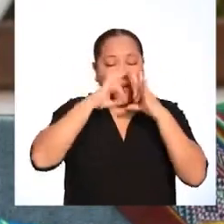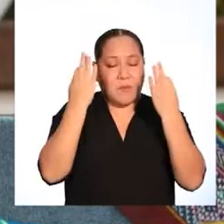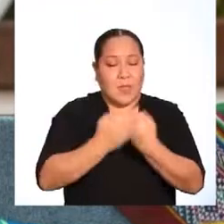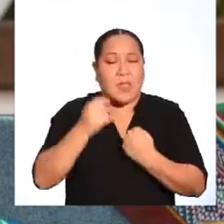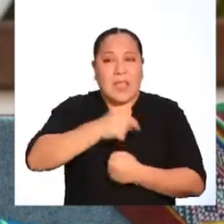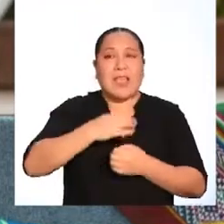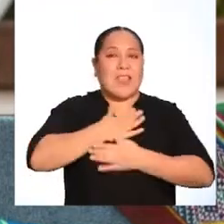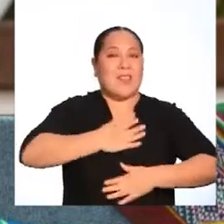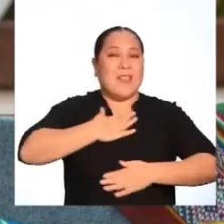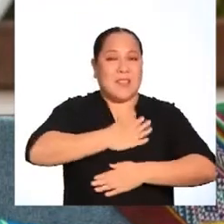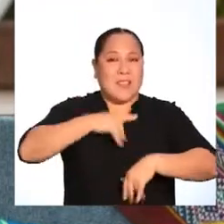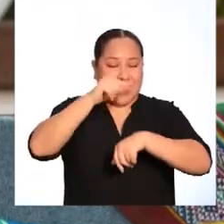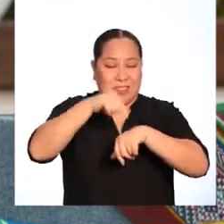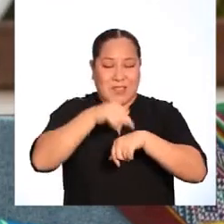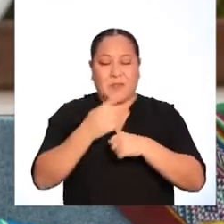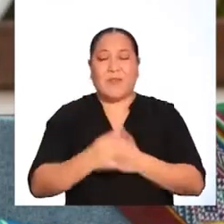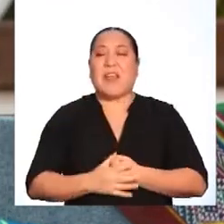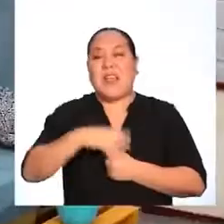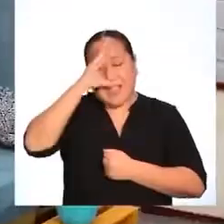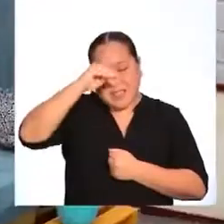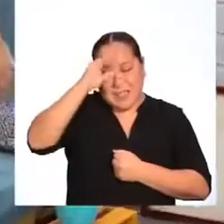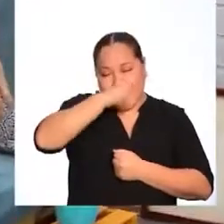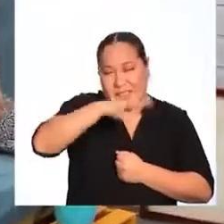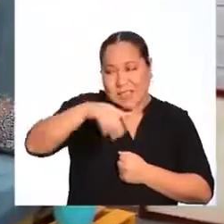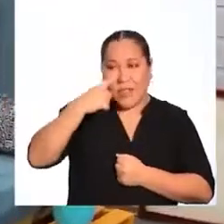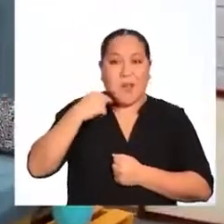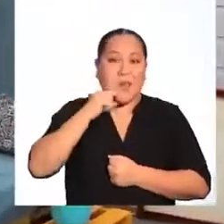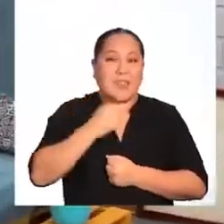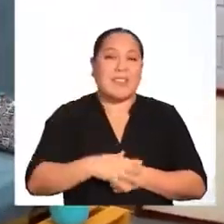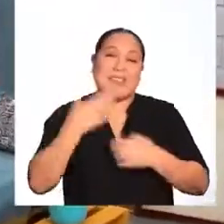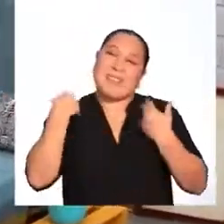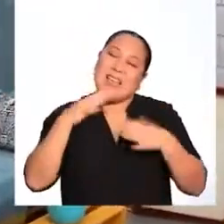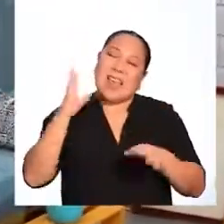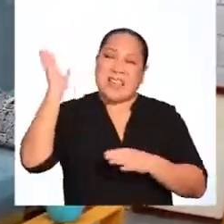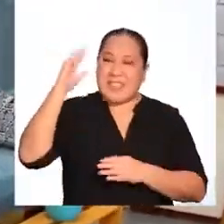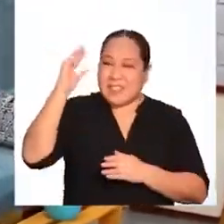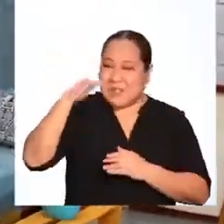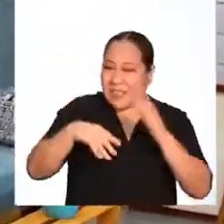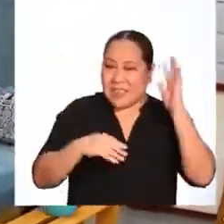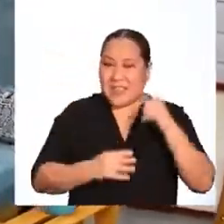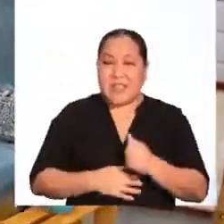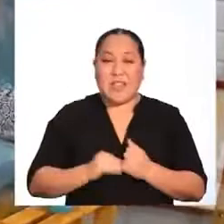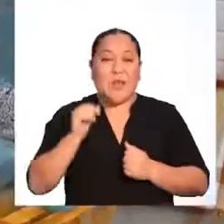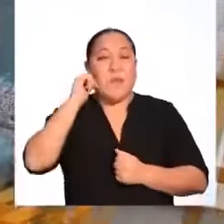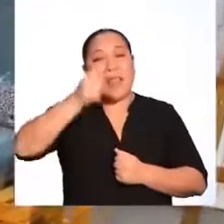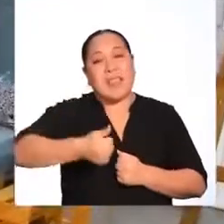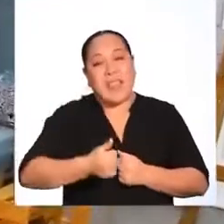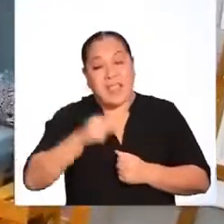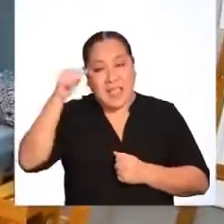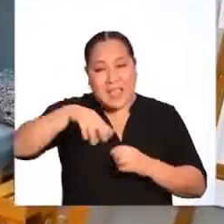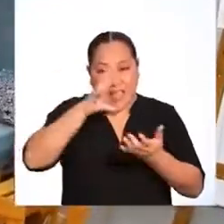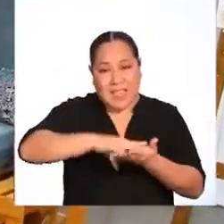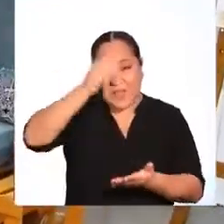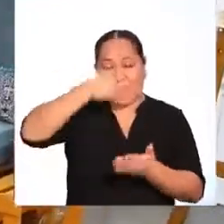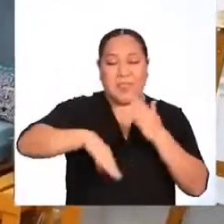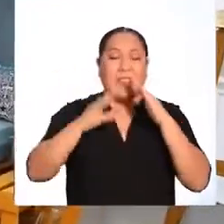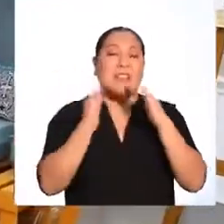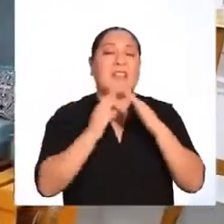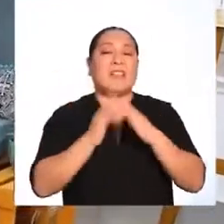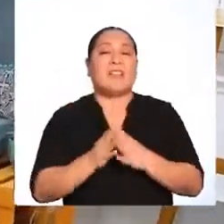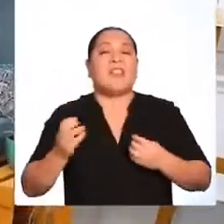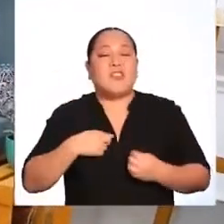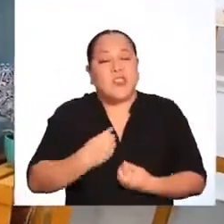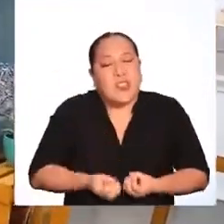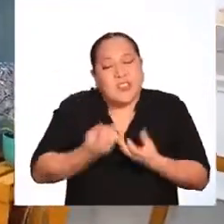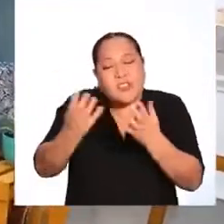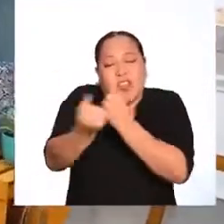pasar momentos muy divertidos niñas y niños ahora sí nos despedimos les mando un abrazo al corazón